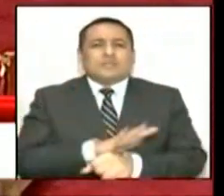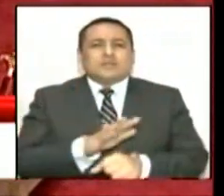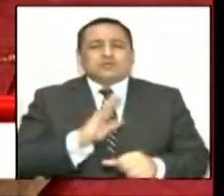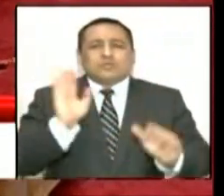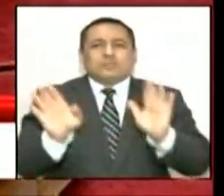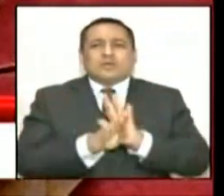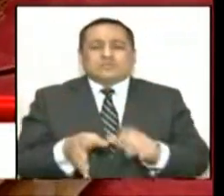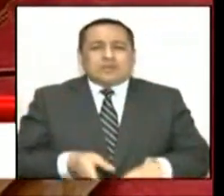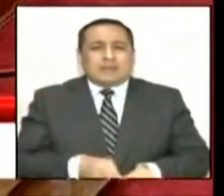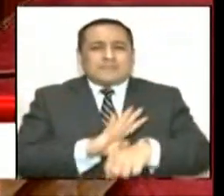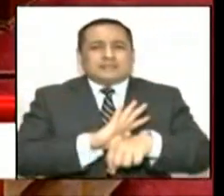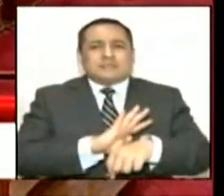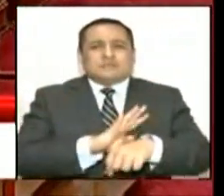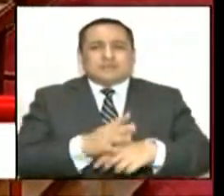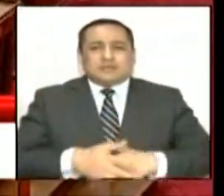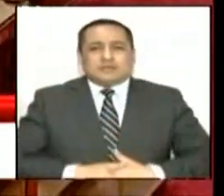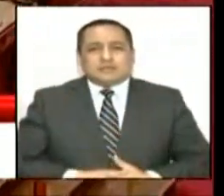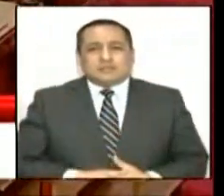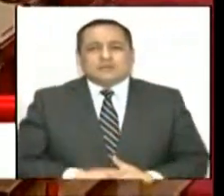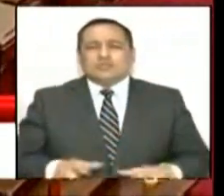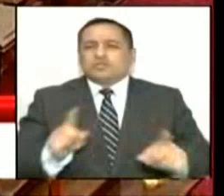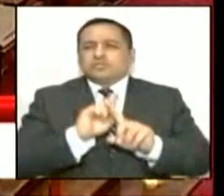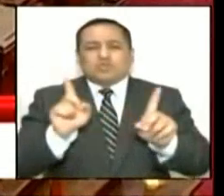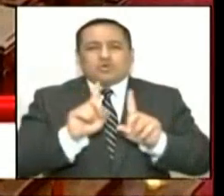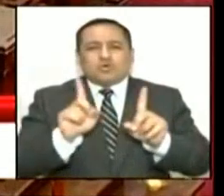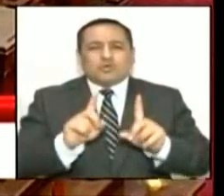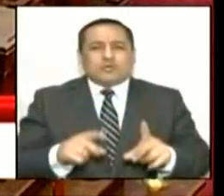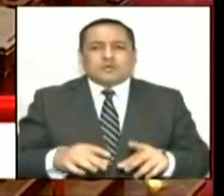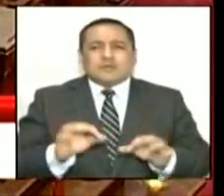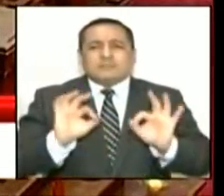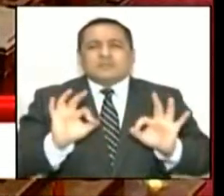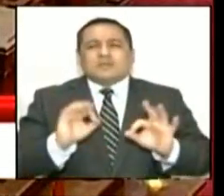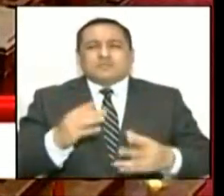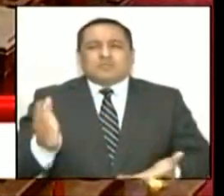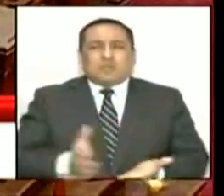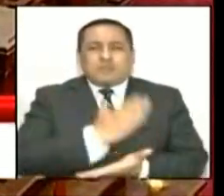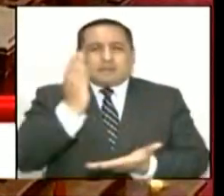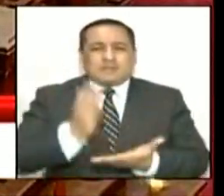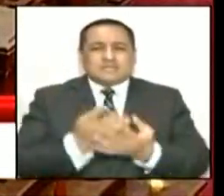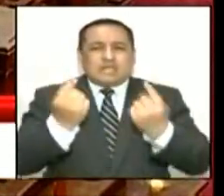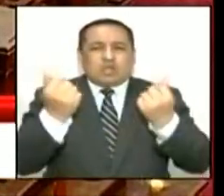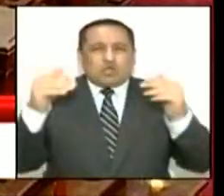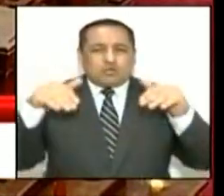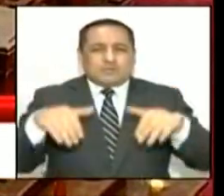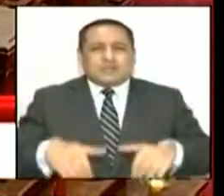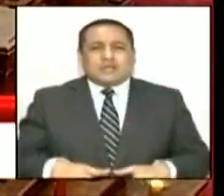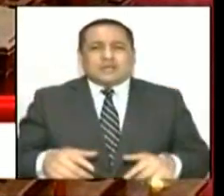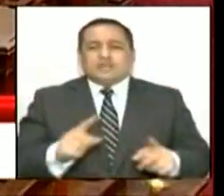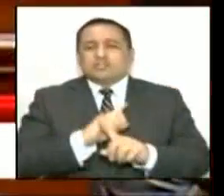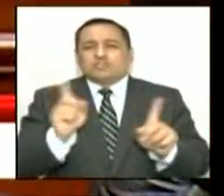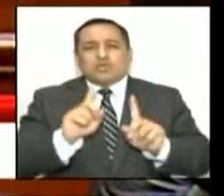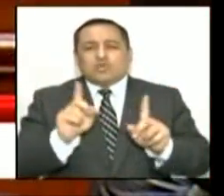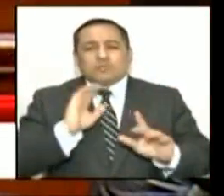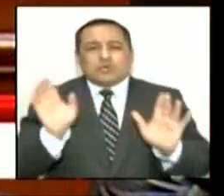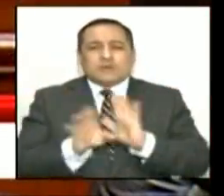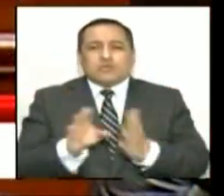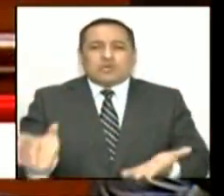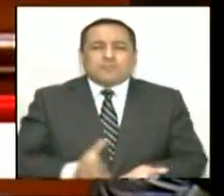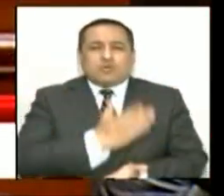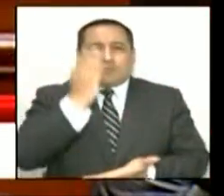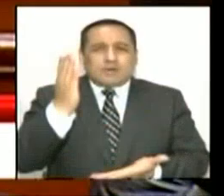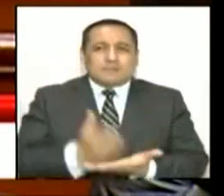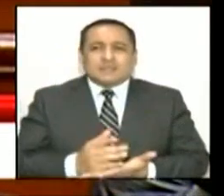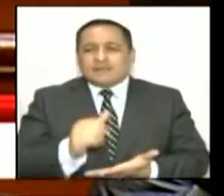la pandemia, no bastó la crisis económica, no bastaron los problemas